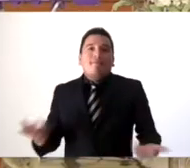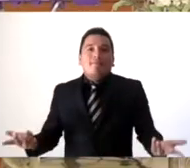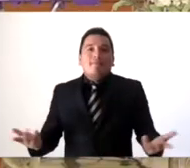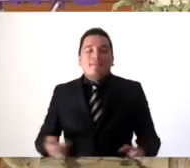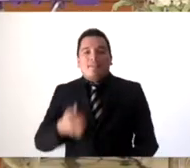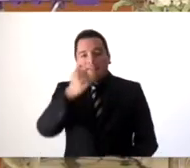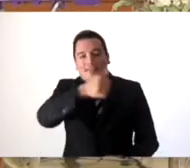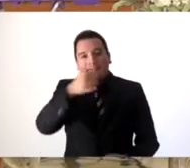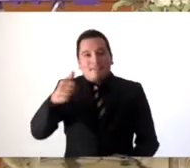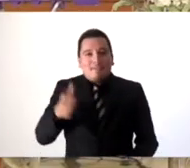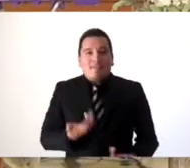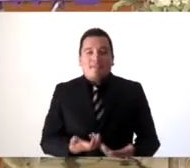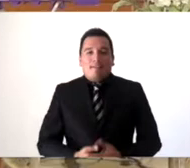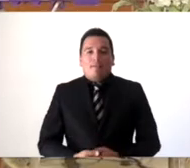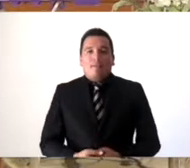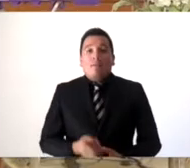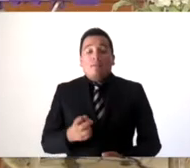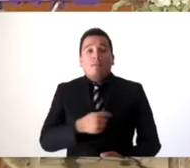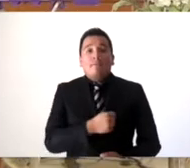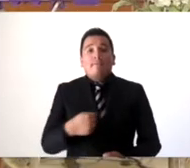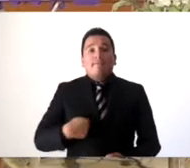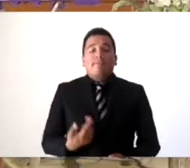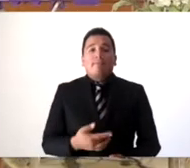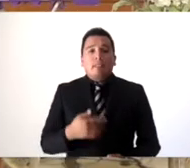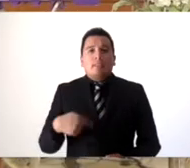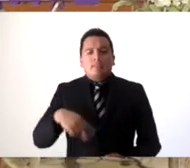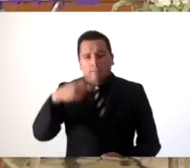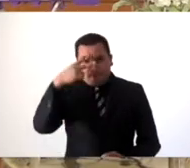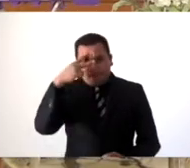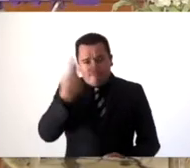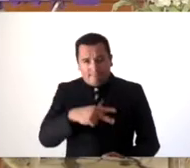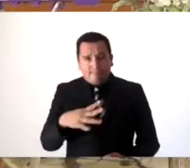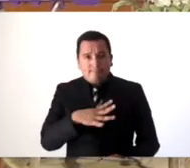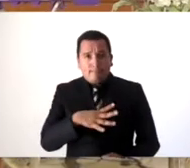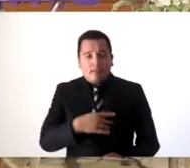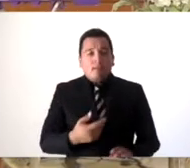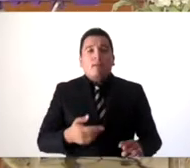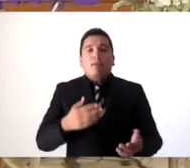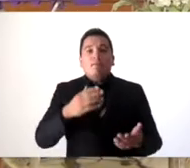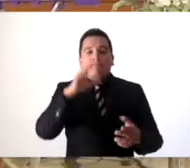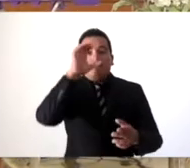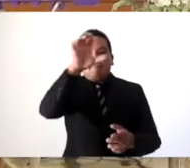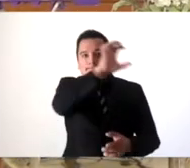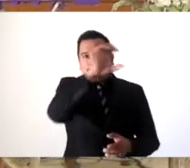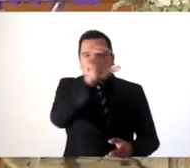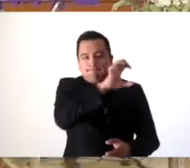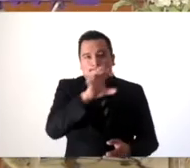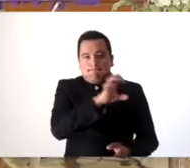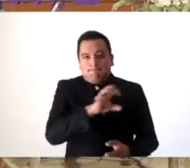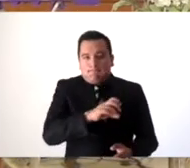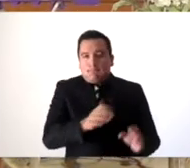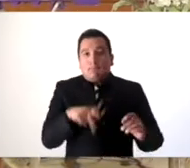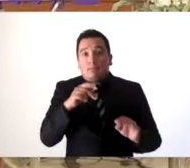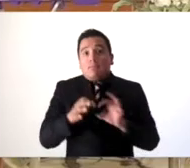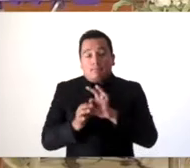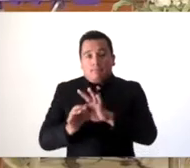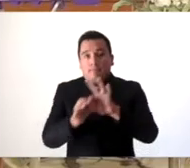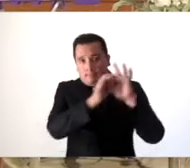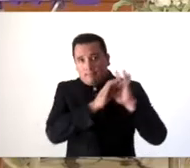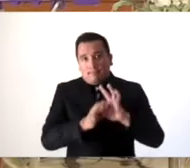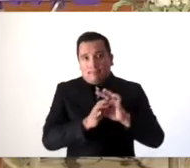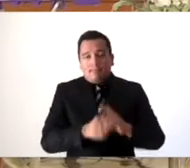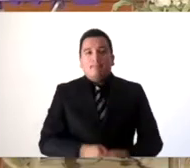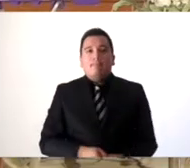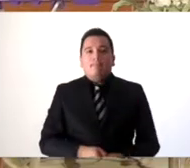vista, vivimos un Estado federal donde cada Estado se reconoce como propio. Y ello no implica que